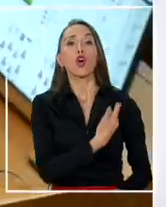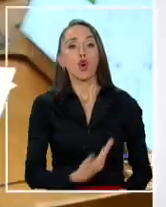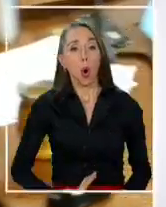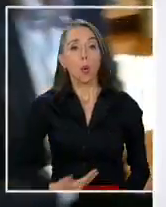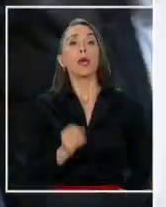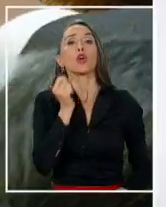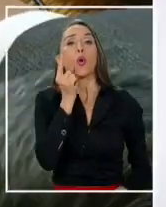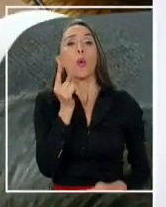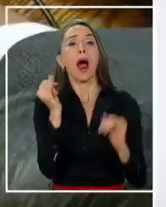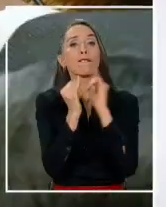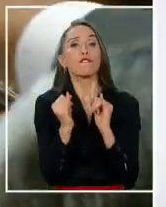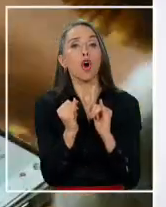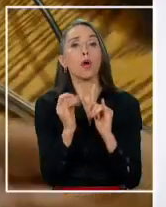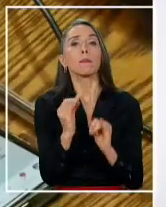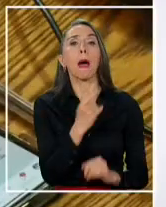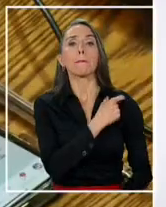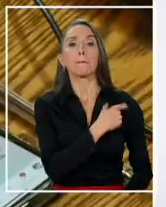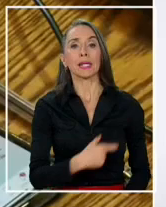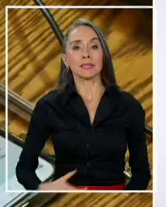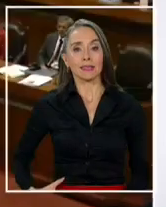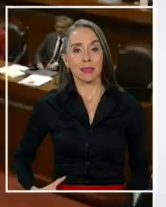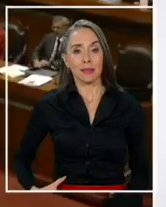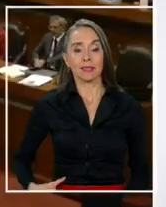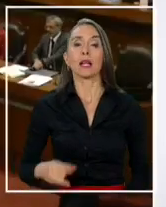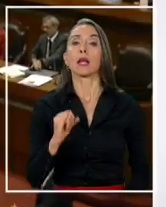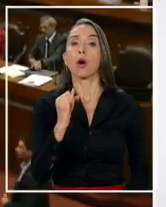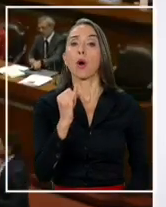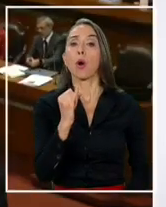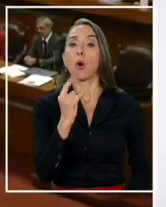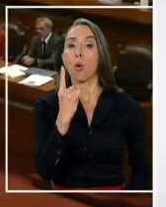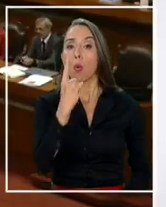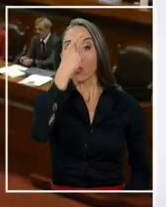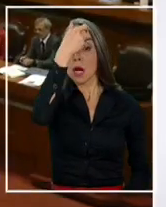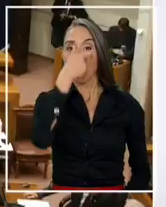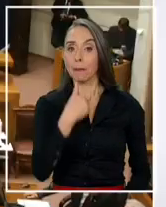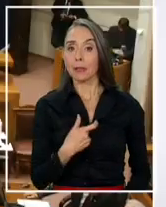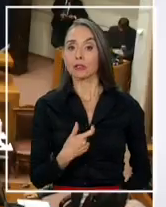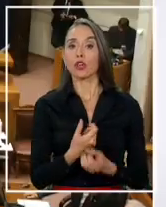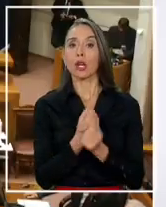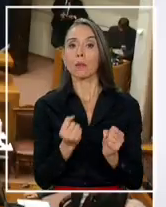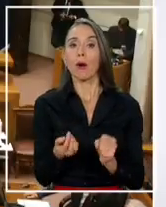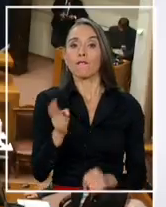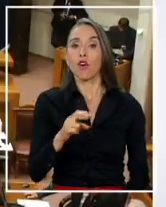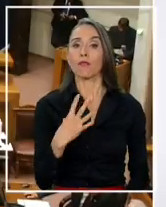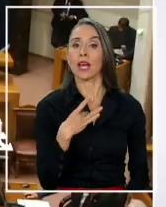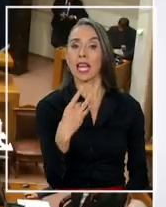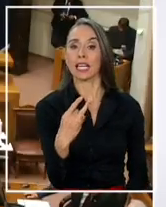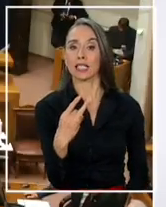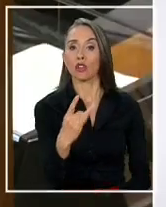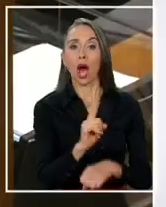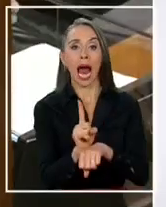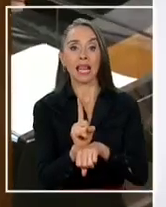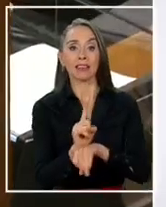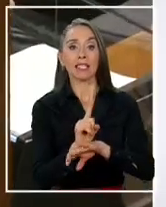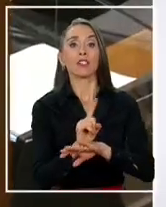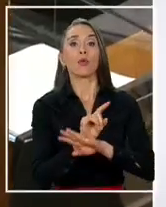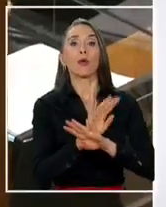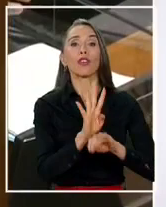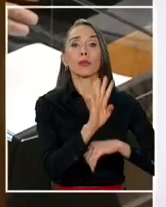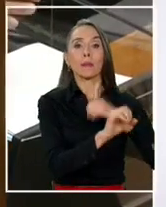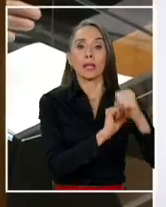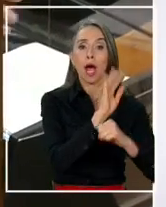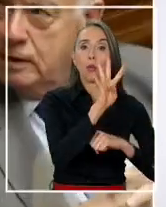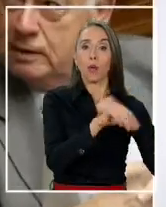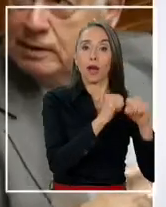y también es bien claro en que si una persona no puede ser reelecta de manera inmediata y tampoco